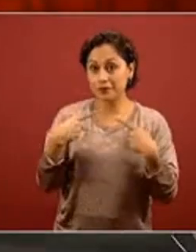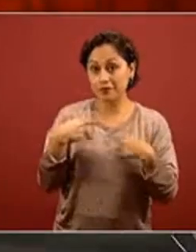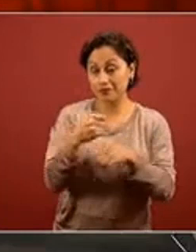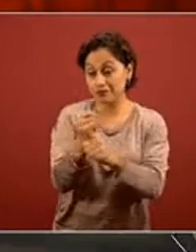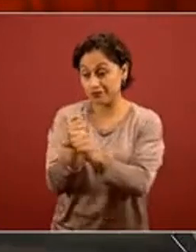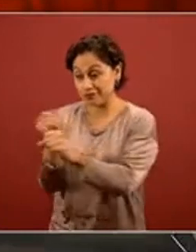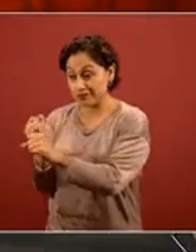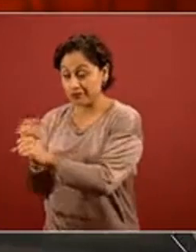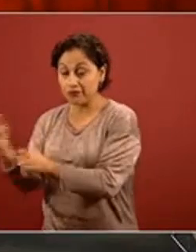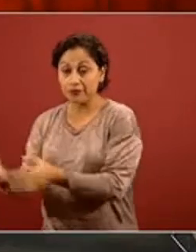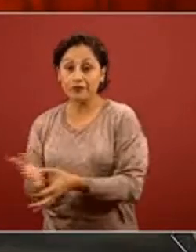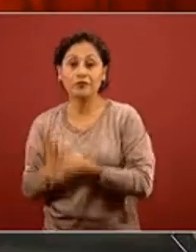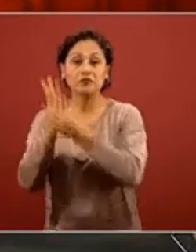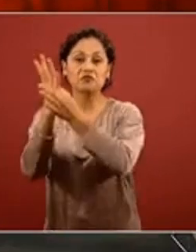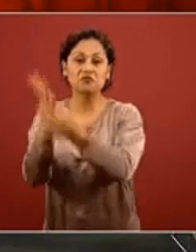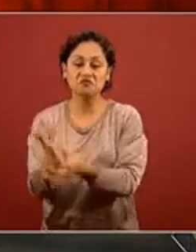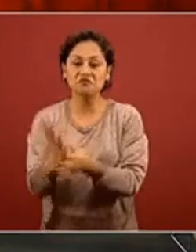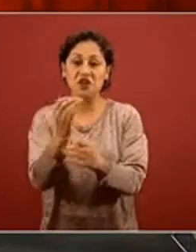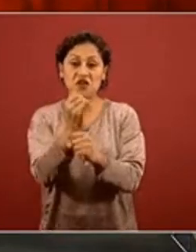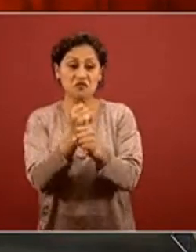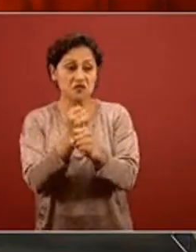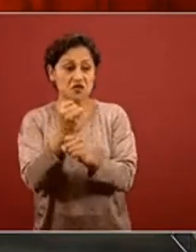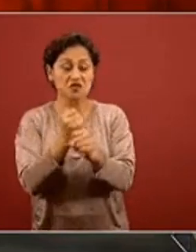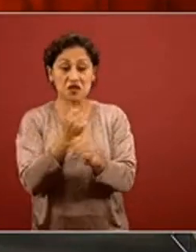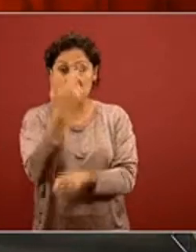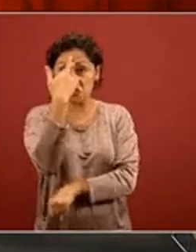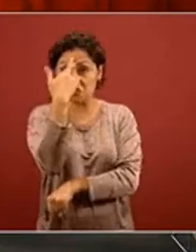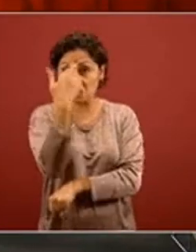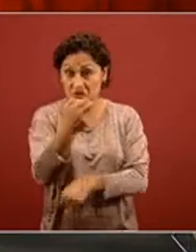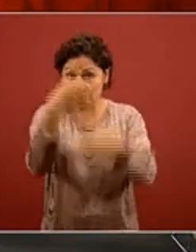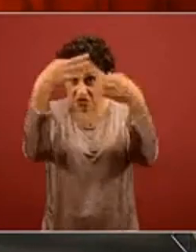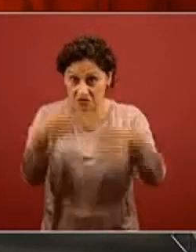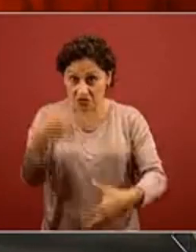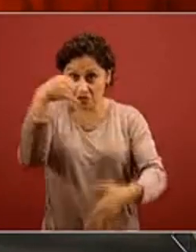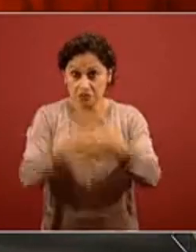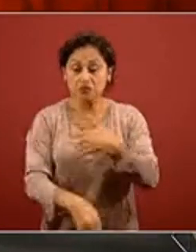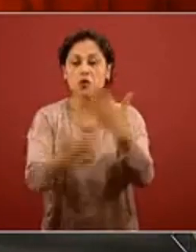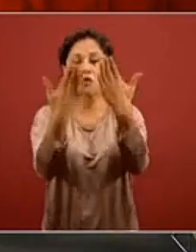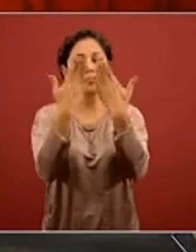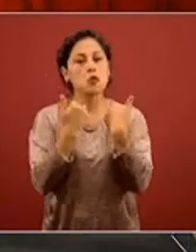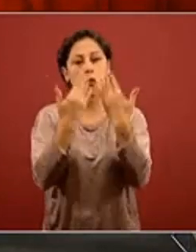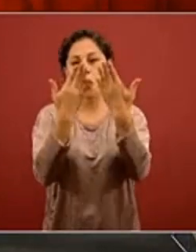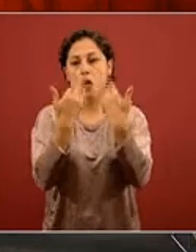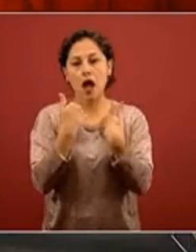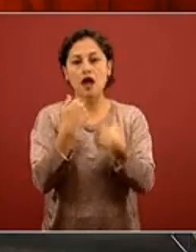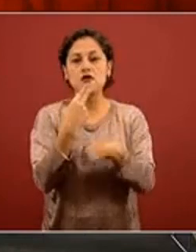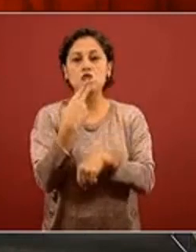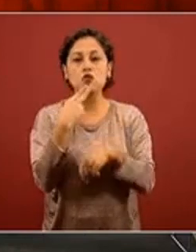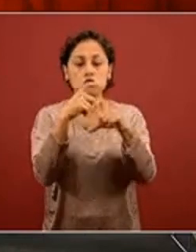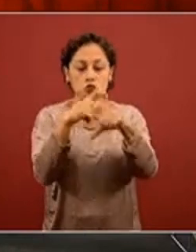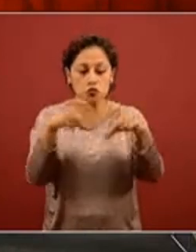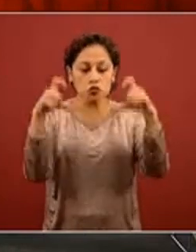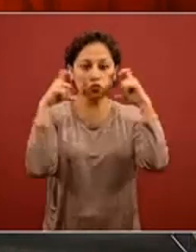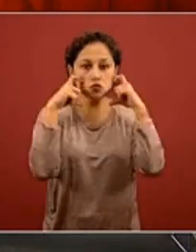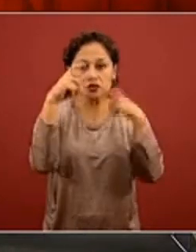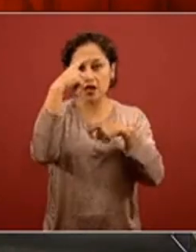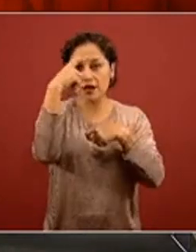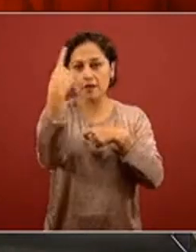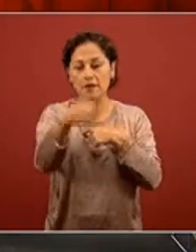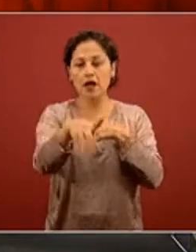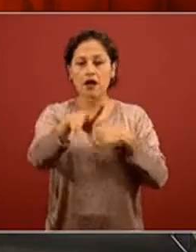sustentar la utilización poblacional del cubrebocas para disminuir el número de contagios de infección por virus